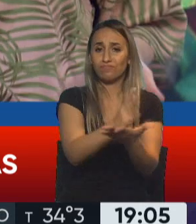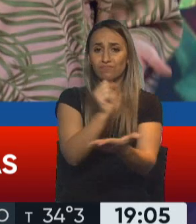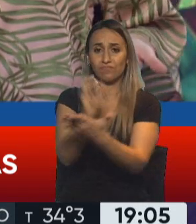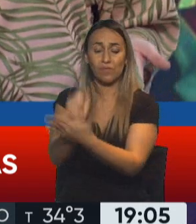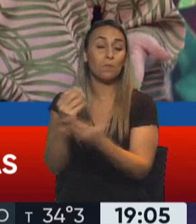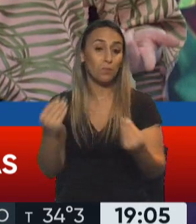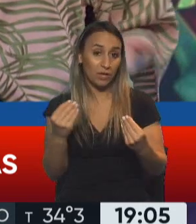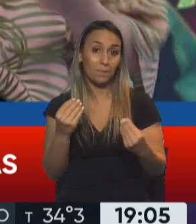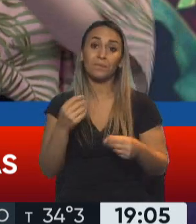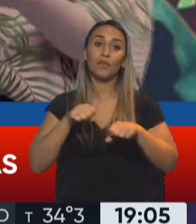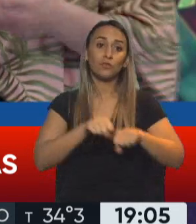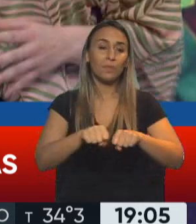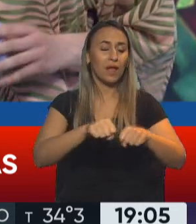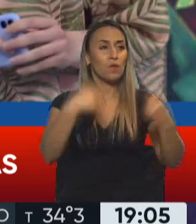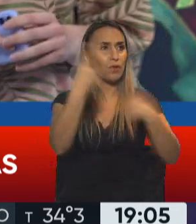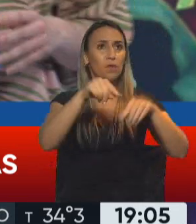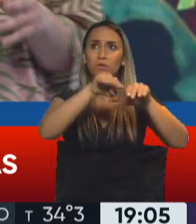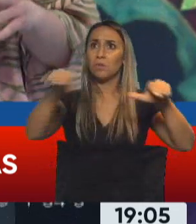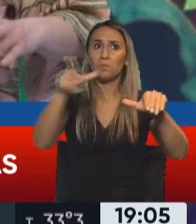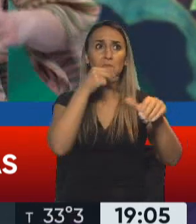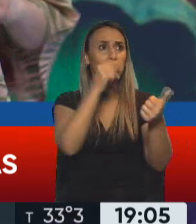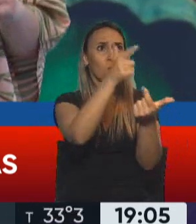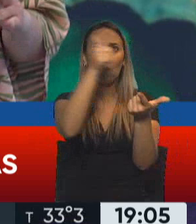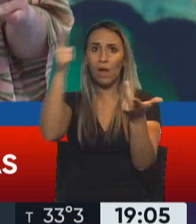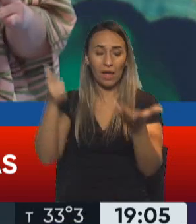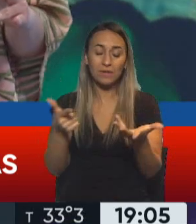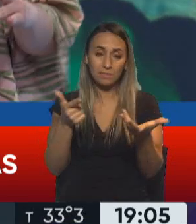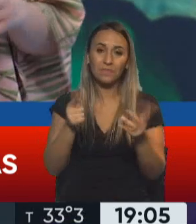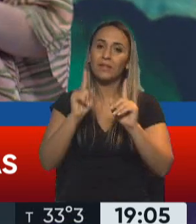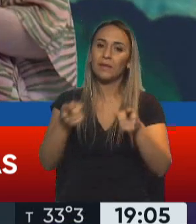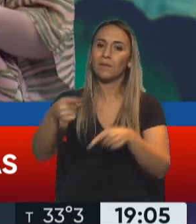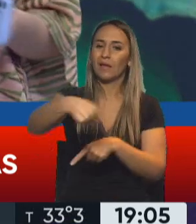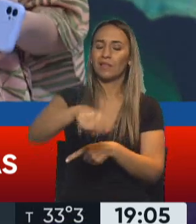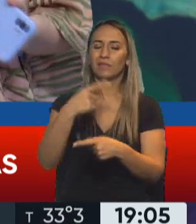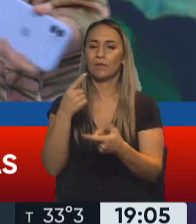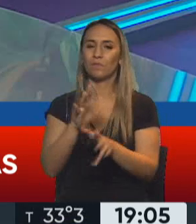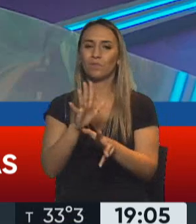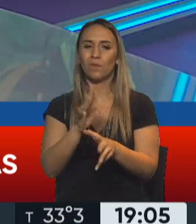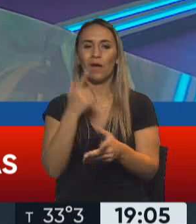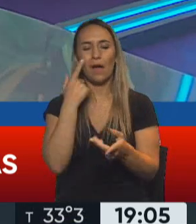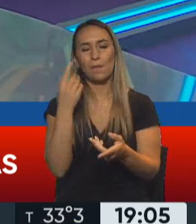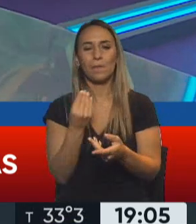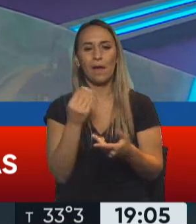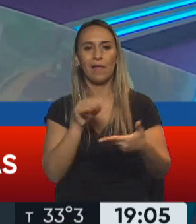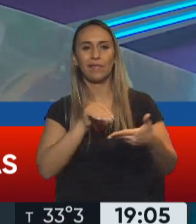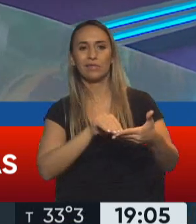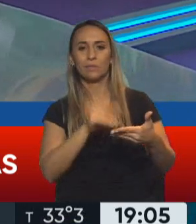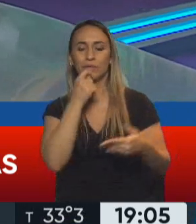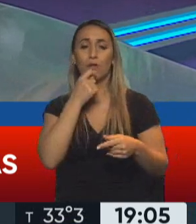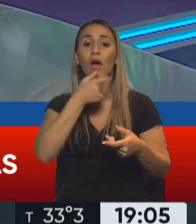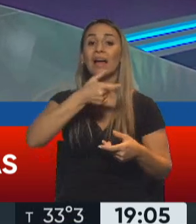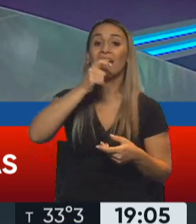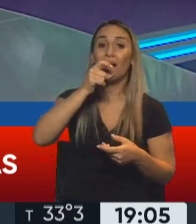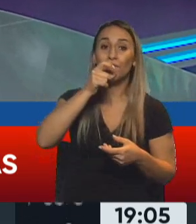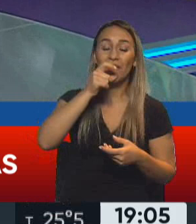por falta de stock también, y también por esta idea de poder confundir a los consumidores a la hora de avivadas, claro, decir, bueno, este café que